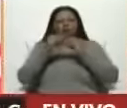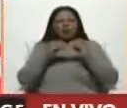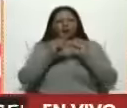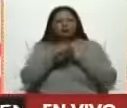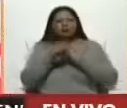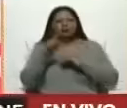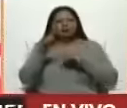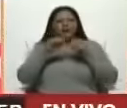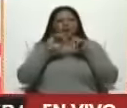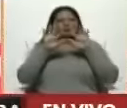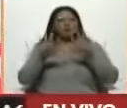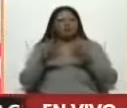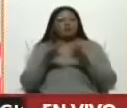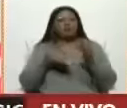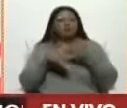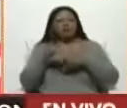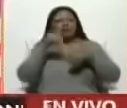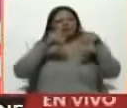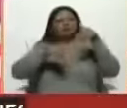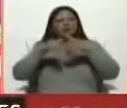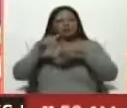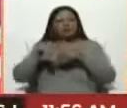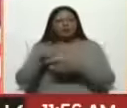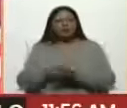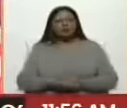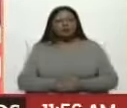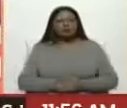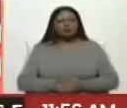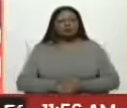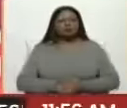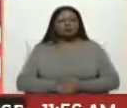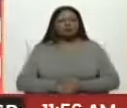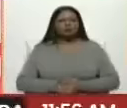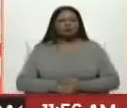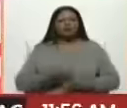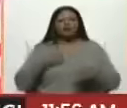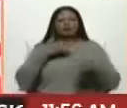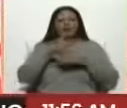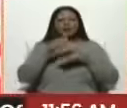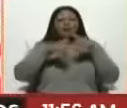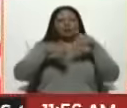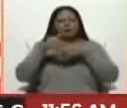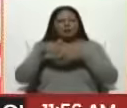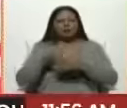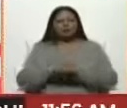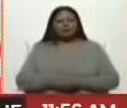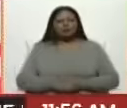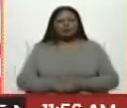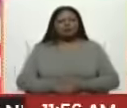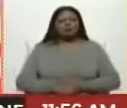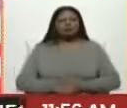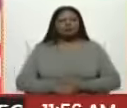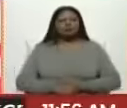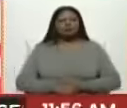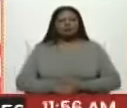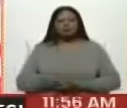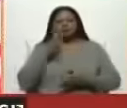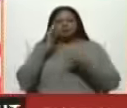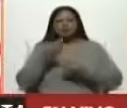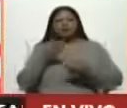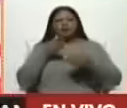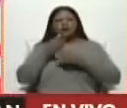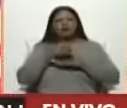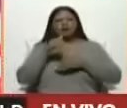mi 1x10, para que vaya a votar, para que vaya a votar, para asegurar que vaya a